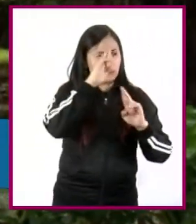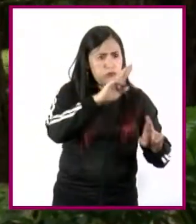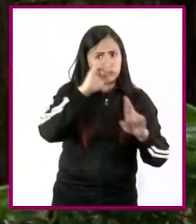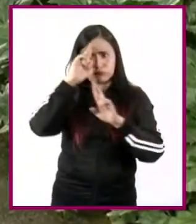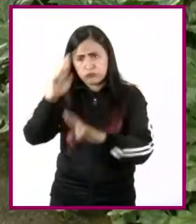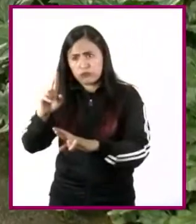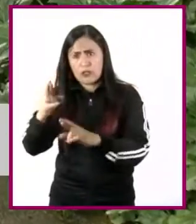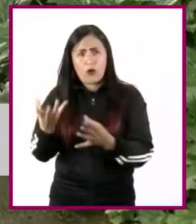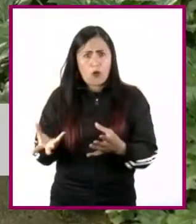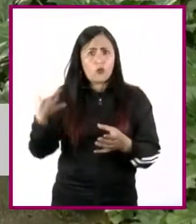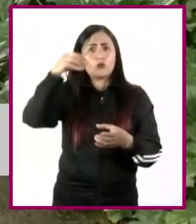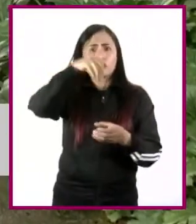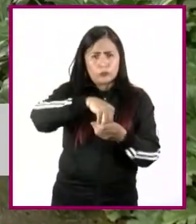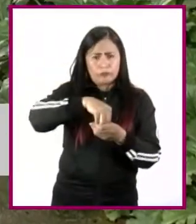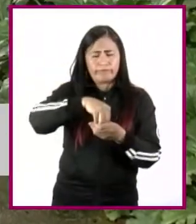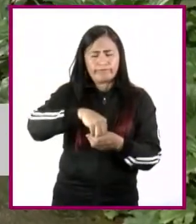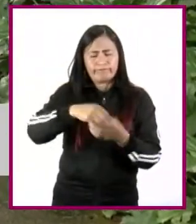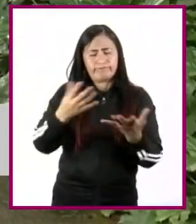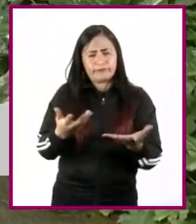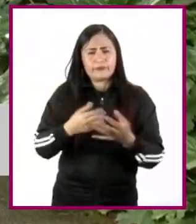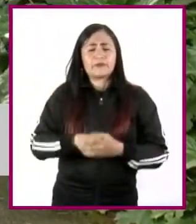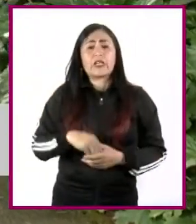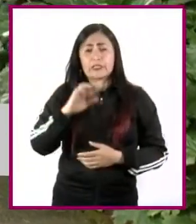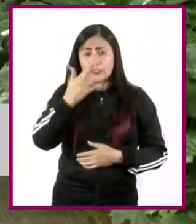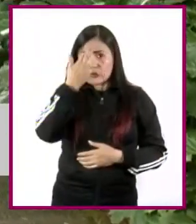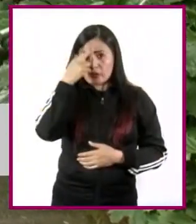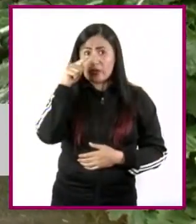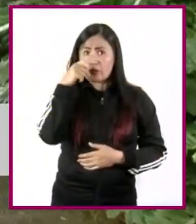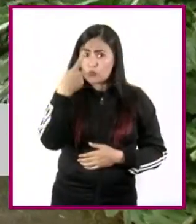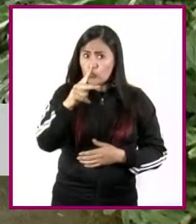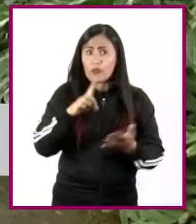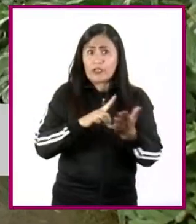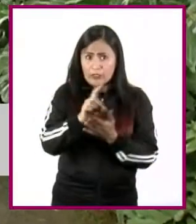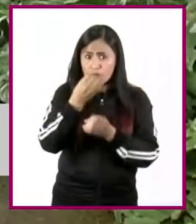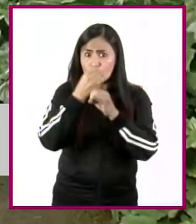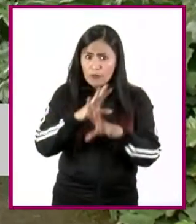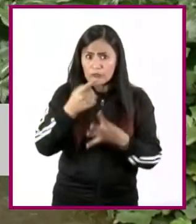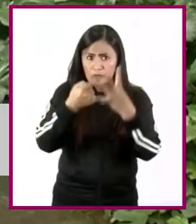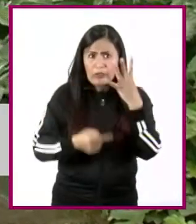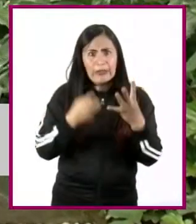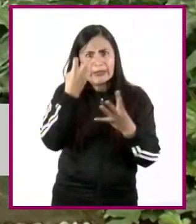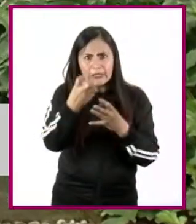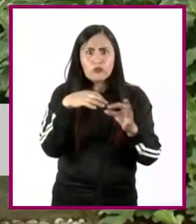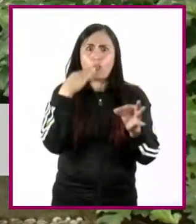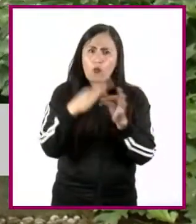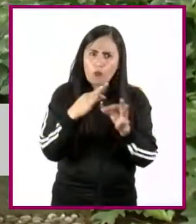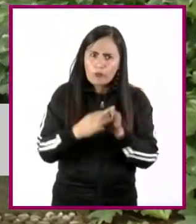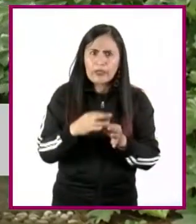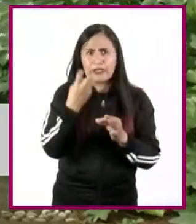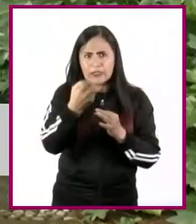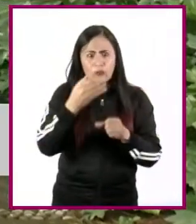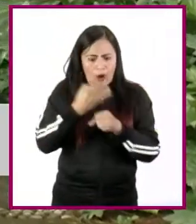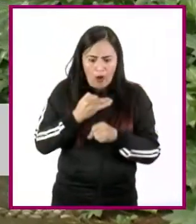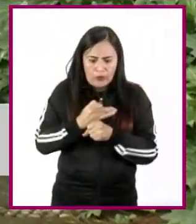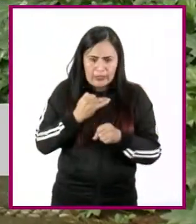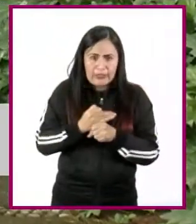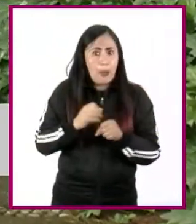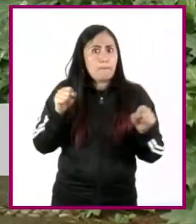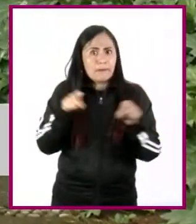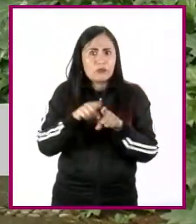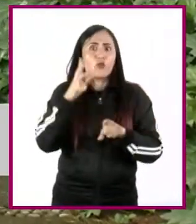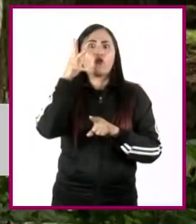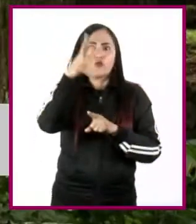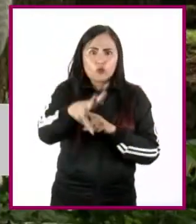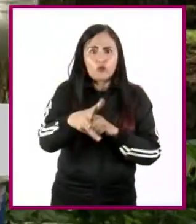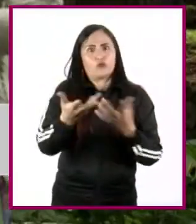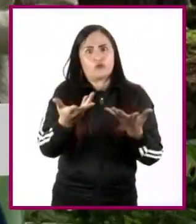inclusión. Recuerda que es importante que ejerzas tu derecho a la información. De ello puede depender no solo tu presente, sino también tu